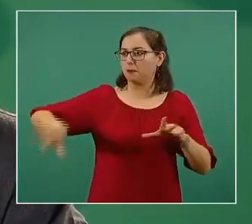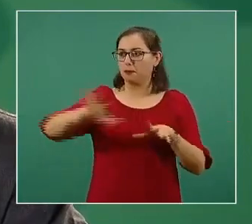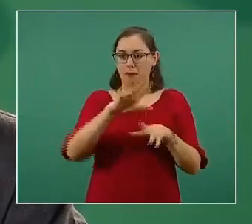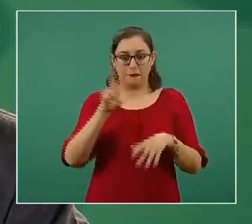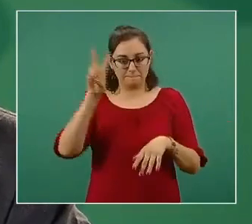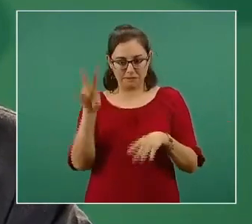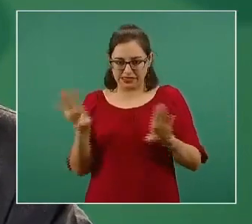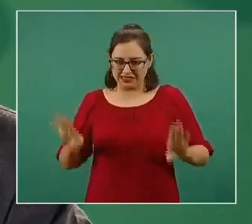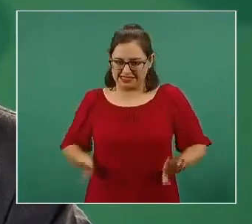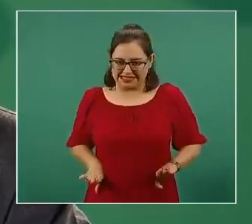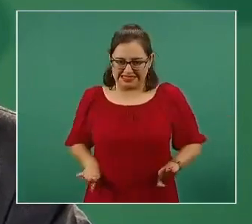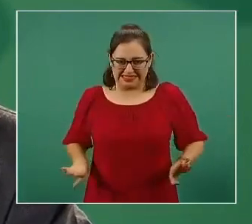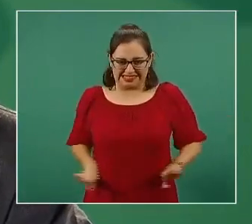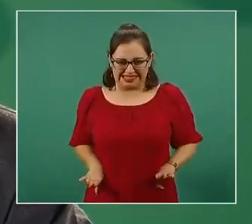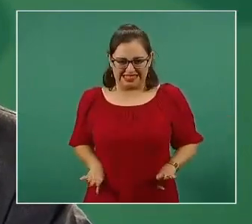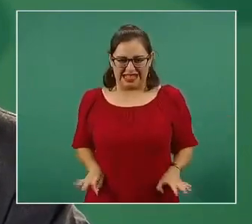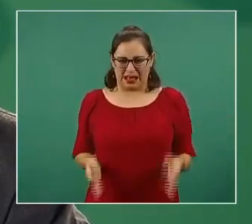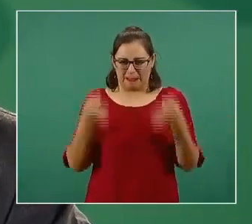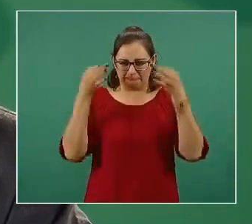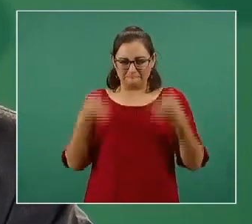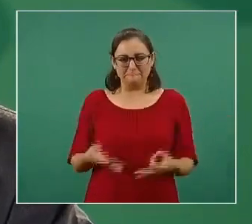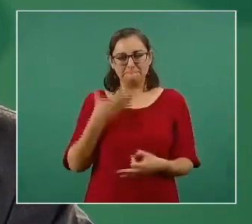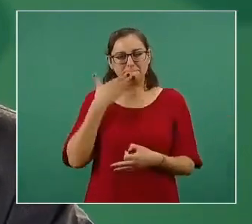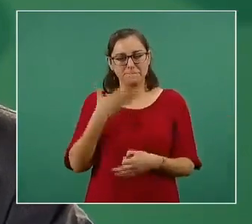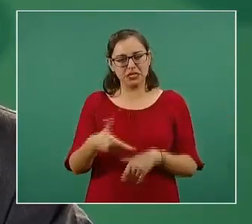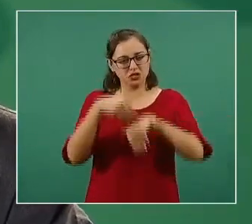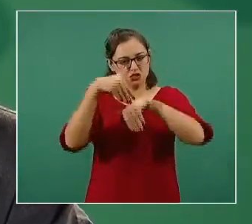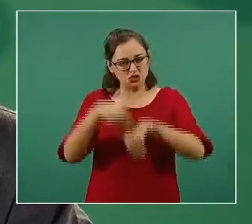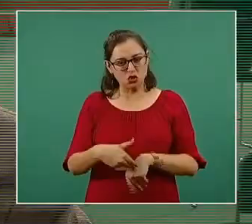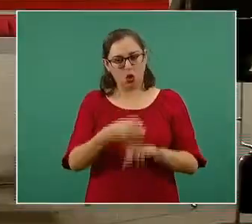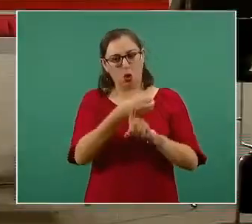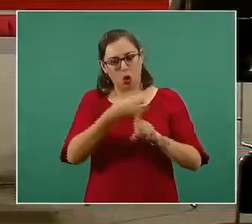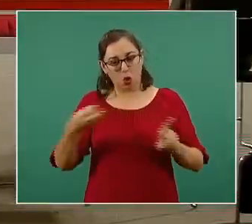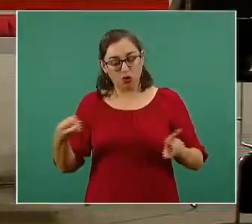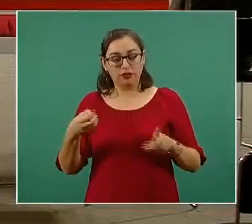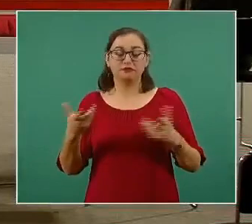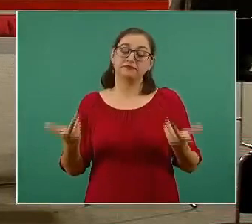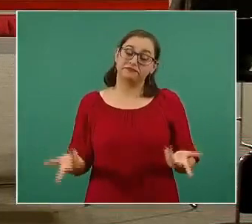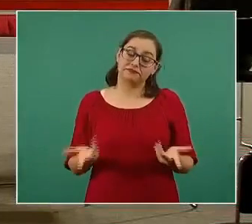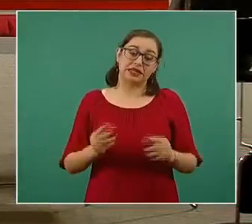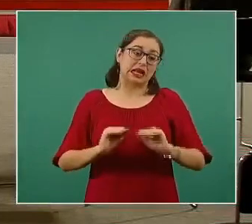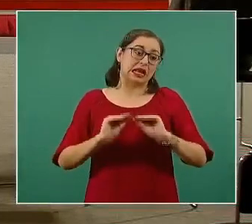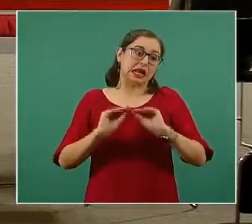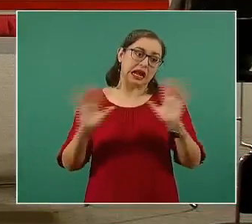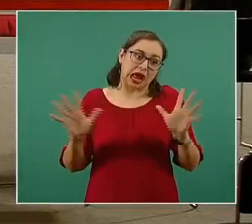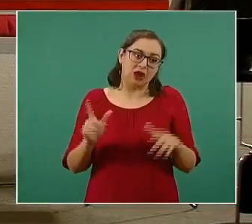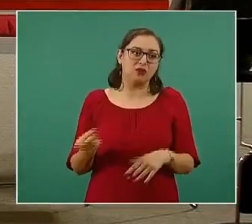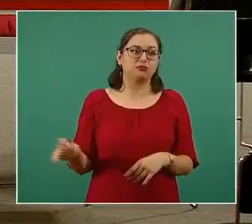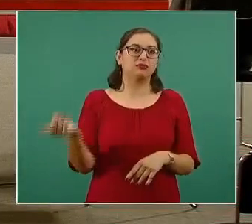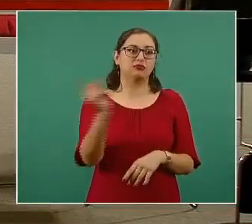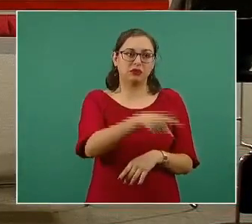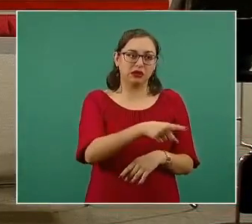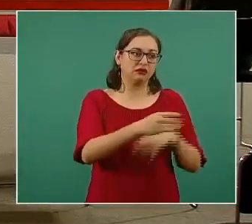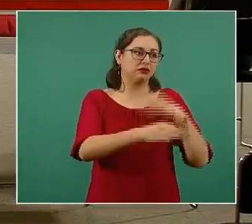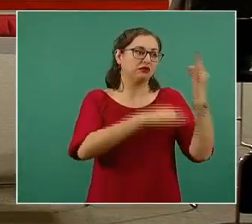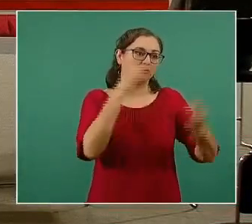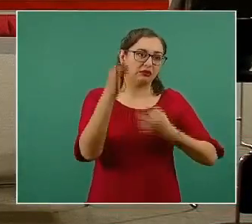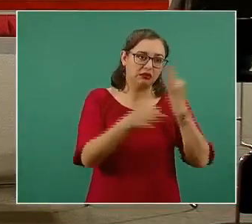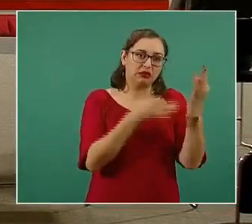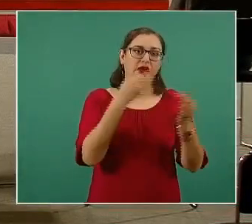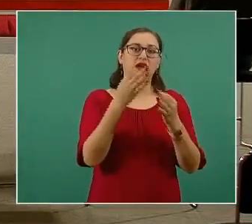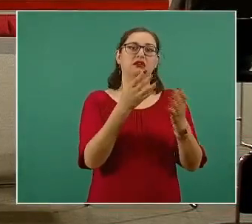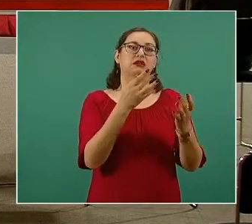ejemplar, disciplinada, organizada. Por supuesto, en los medios de comunicación lo que ha predominado son noticias donde se